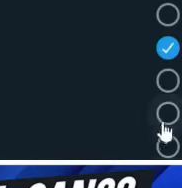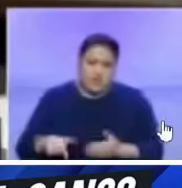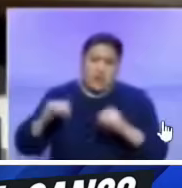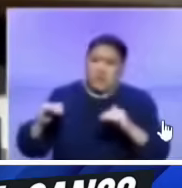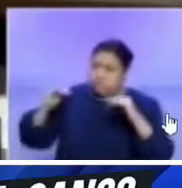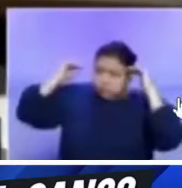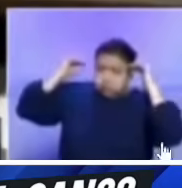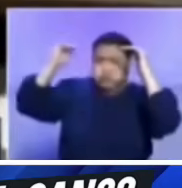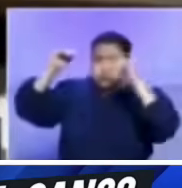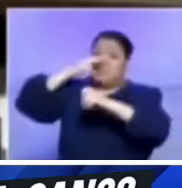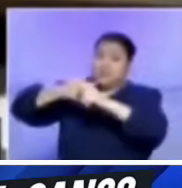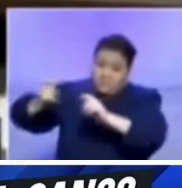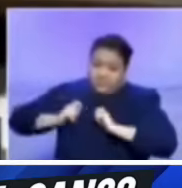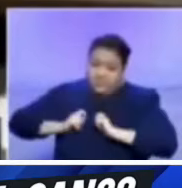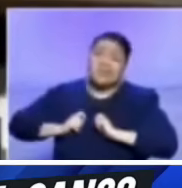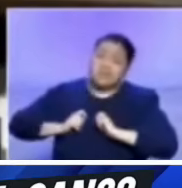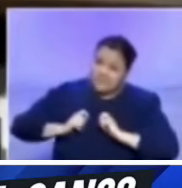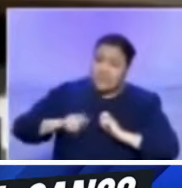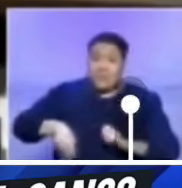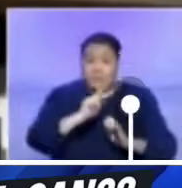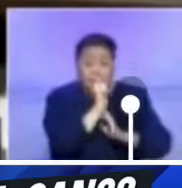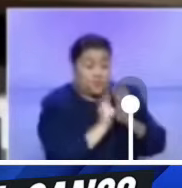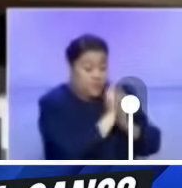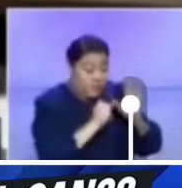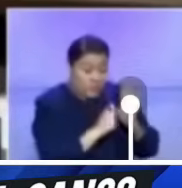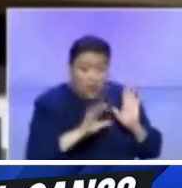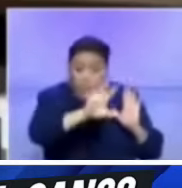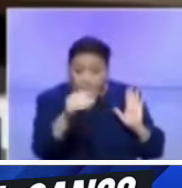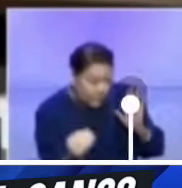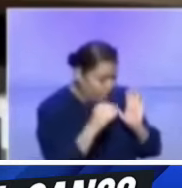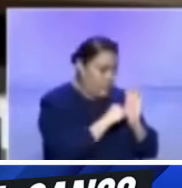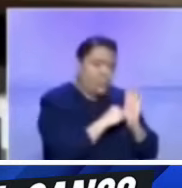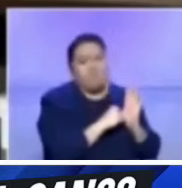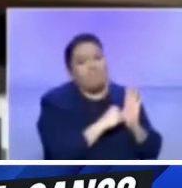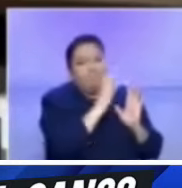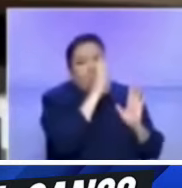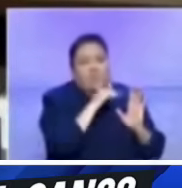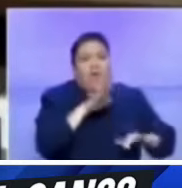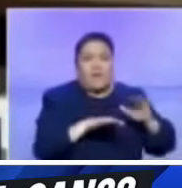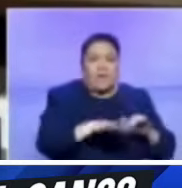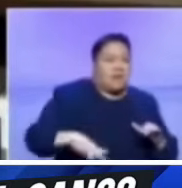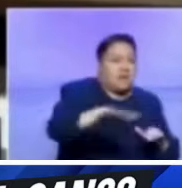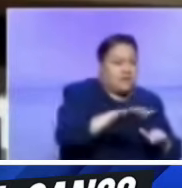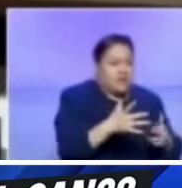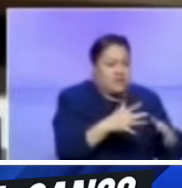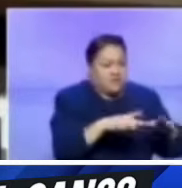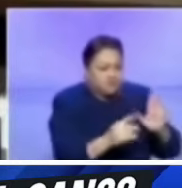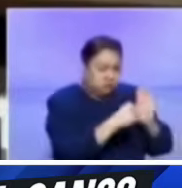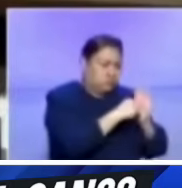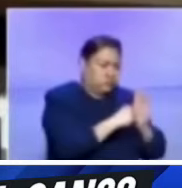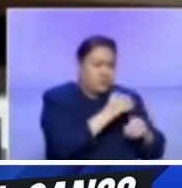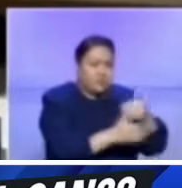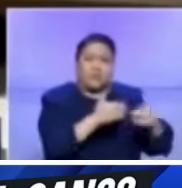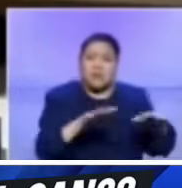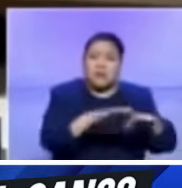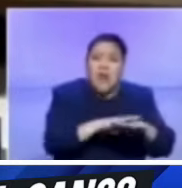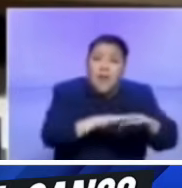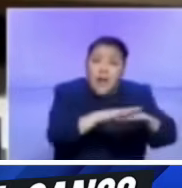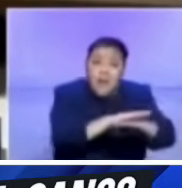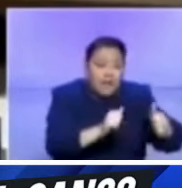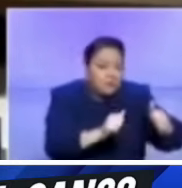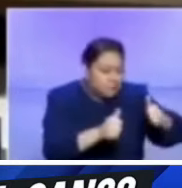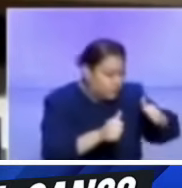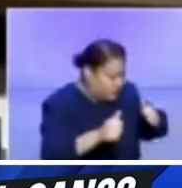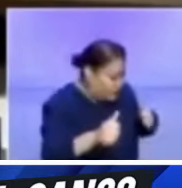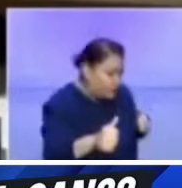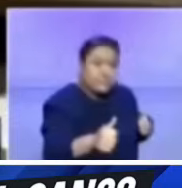constitucional, hasta cierto punto. Las leyes no pueden preverlo todo, y cuando lo intentan, regulan un estado de cosas estático que pierde vigencia en un entorno social cambiante